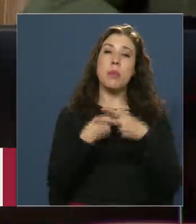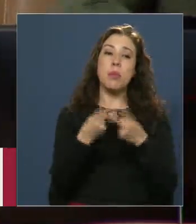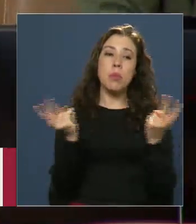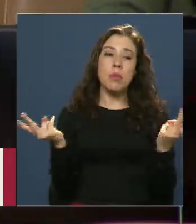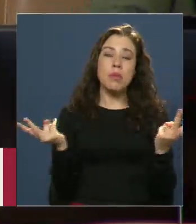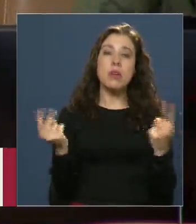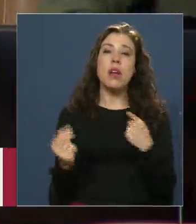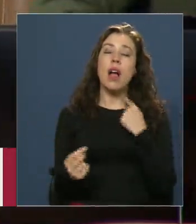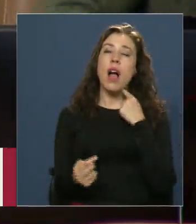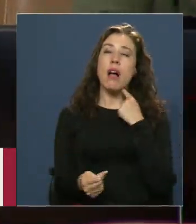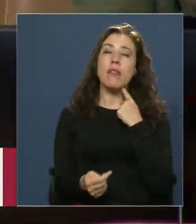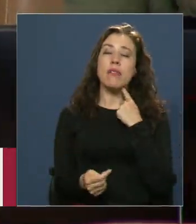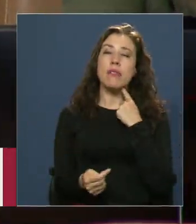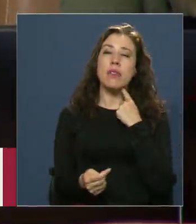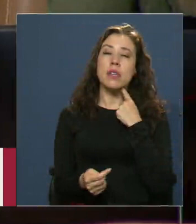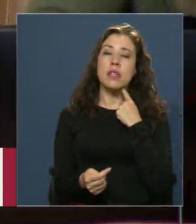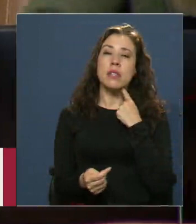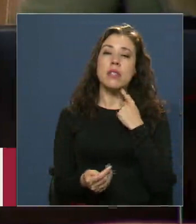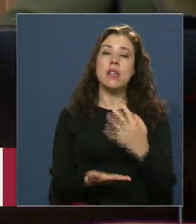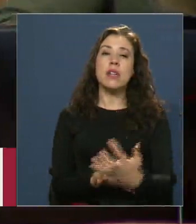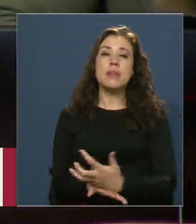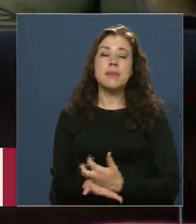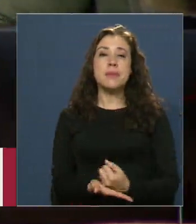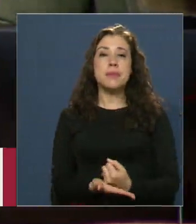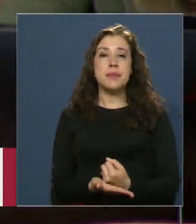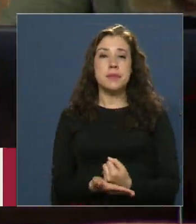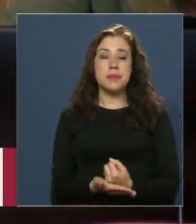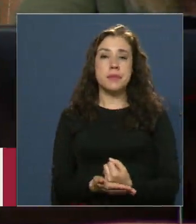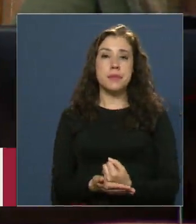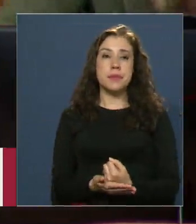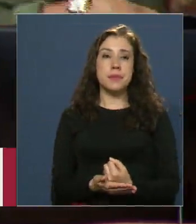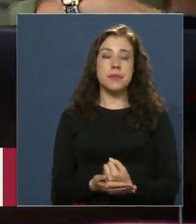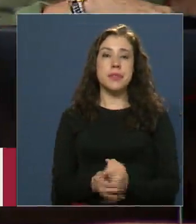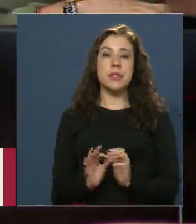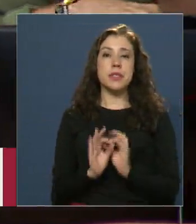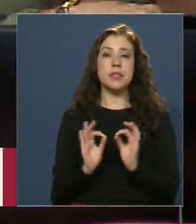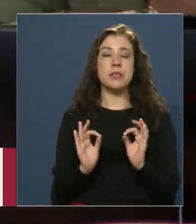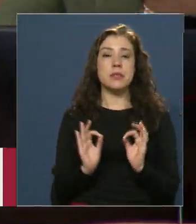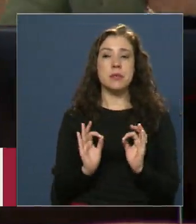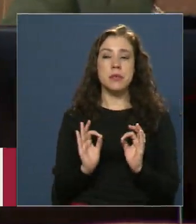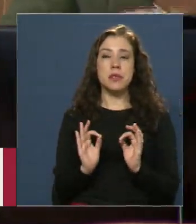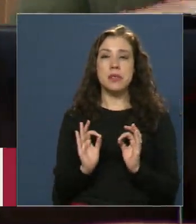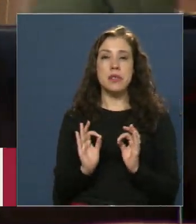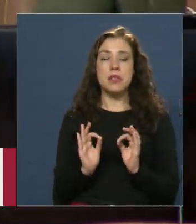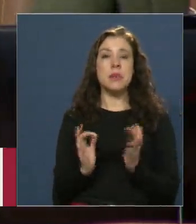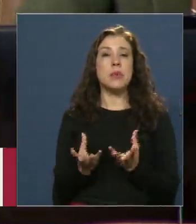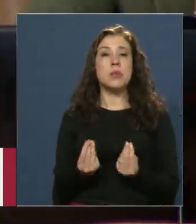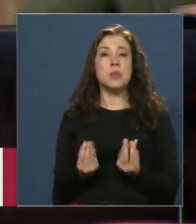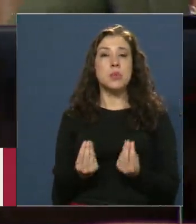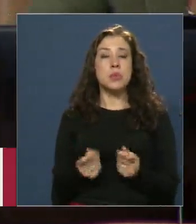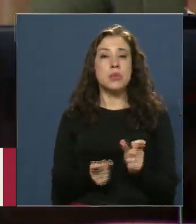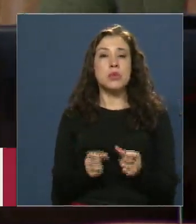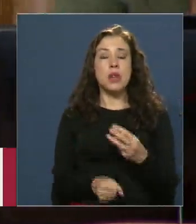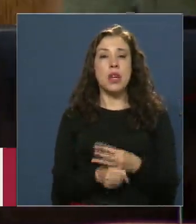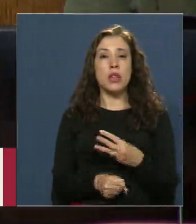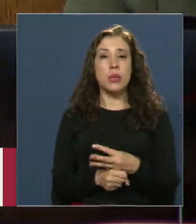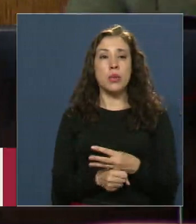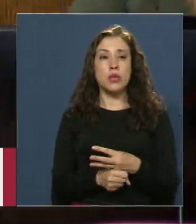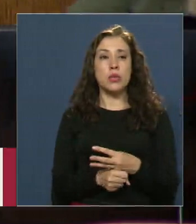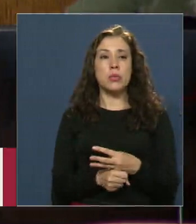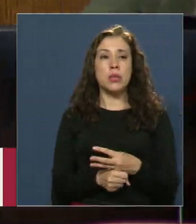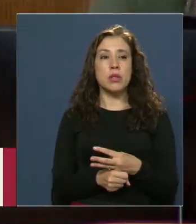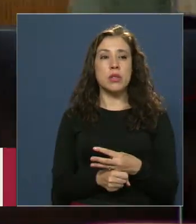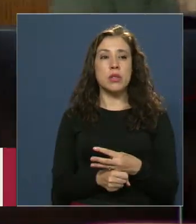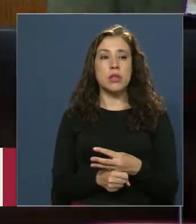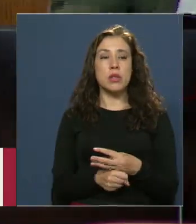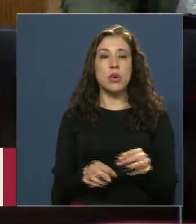que merma considerablemente los ingresos de este grupo etario, especialmente si se considera que la mayoría de los adultos mayores